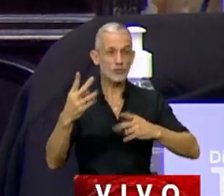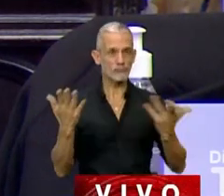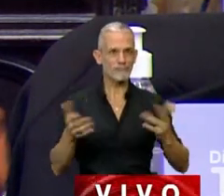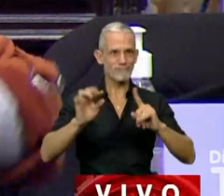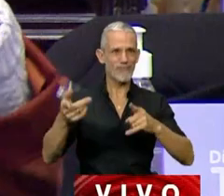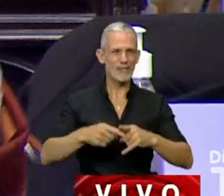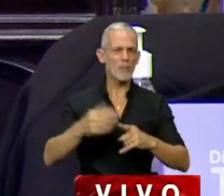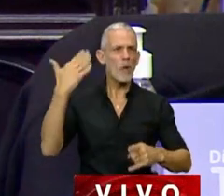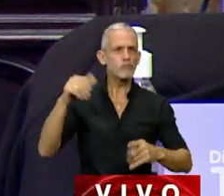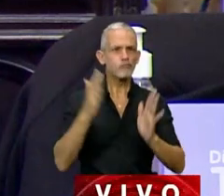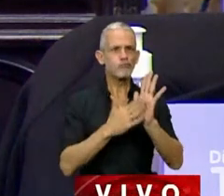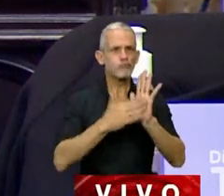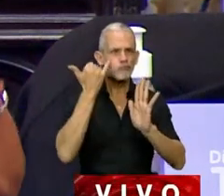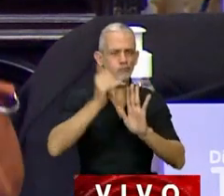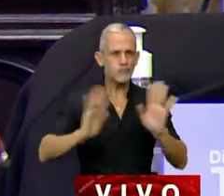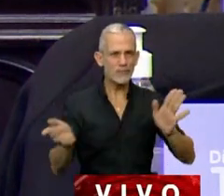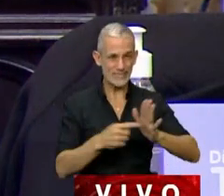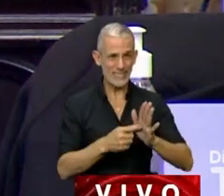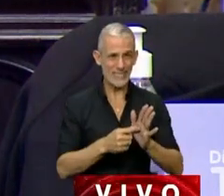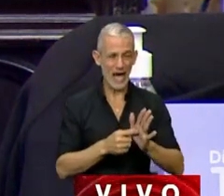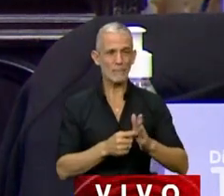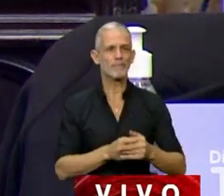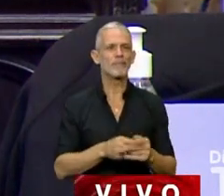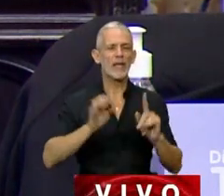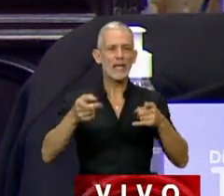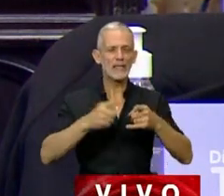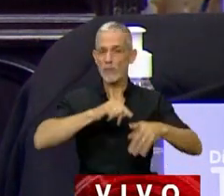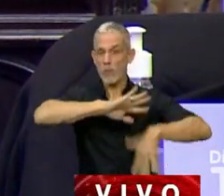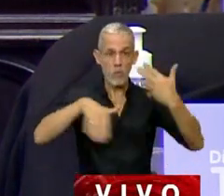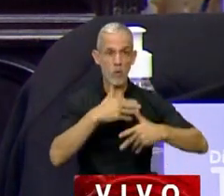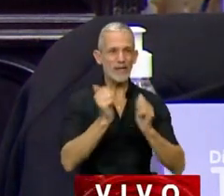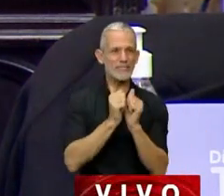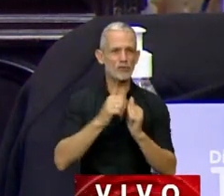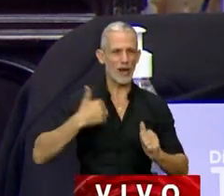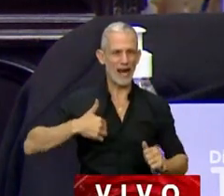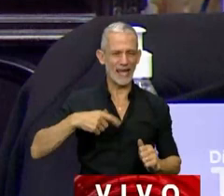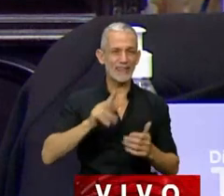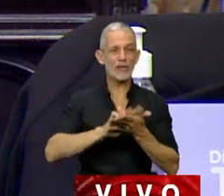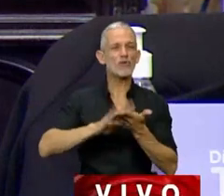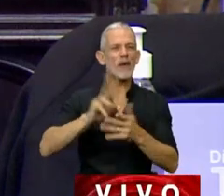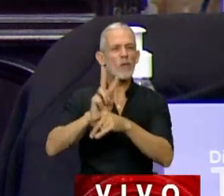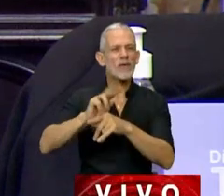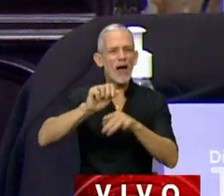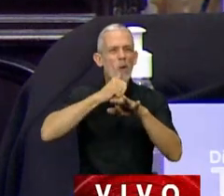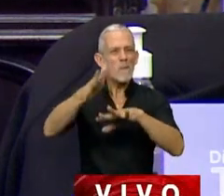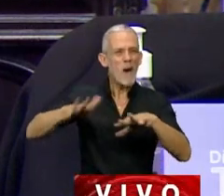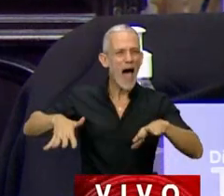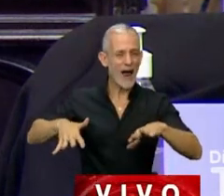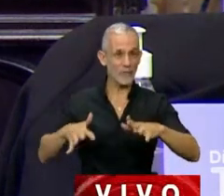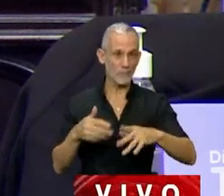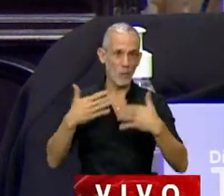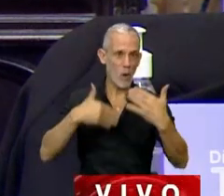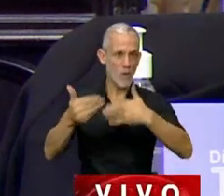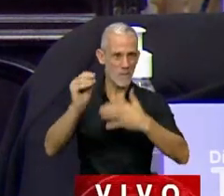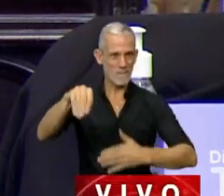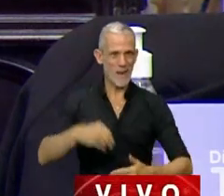precedente, como decía en su momento Farn, más revolucionario de la historia argentina en cuestión de cuidado marítimo, y hay que seguir evolucionando hacia eso.